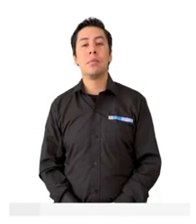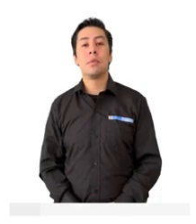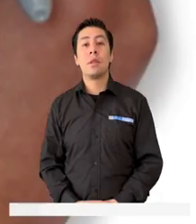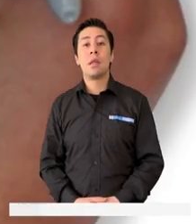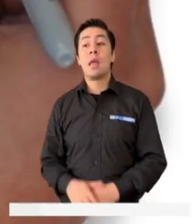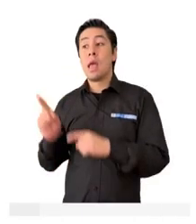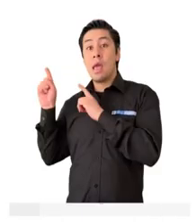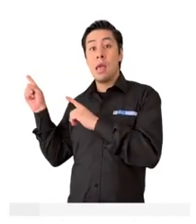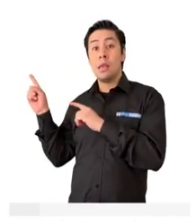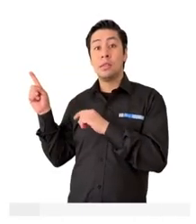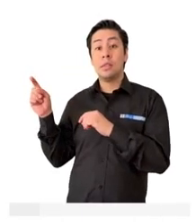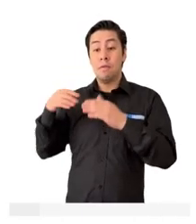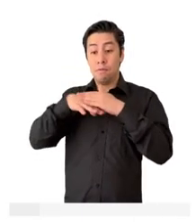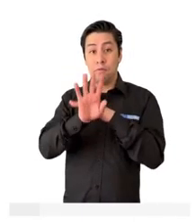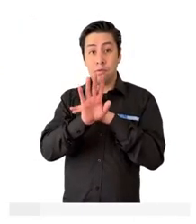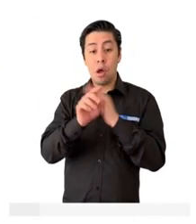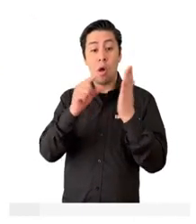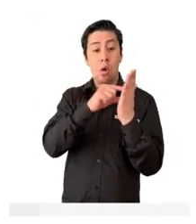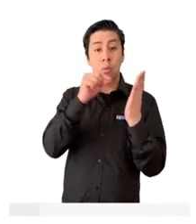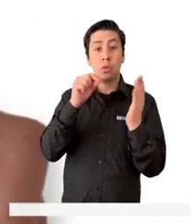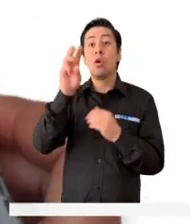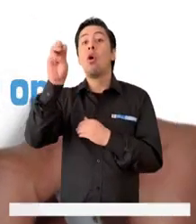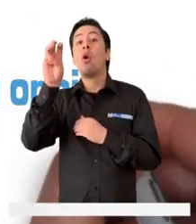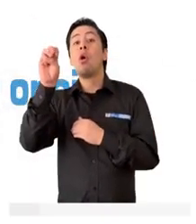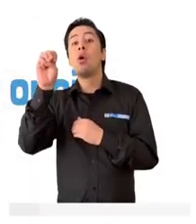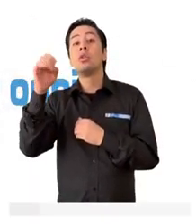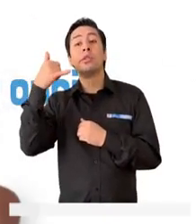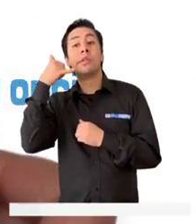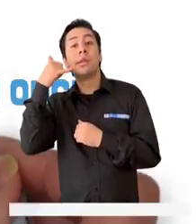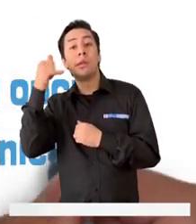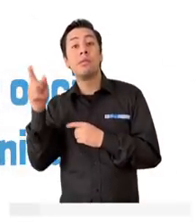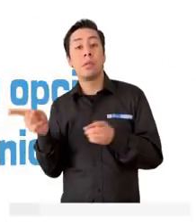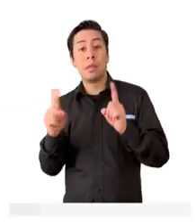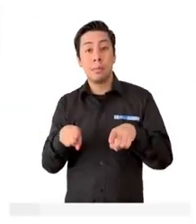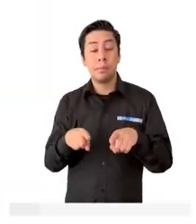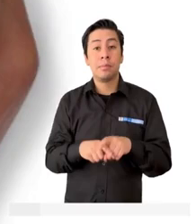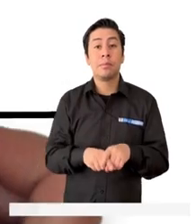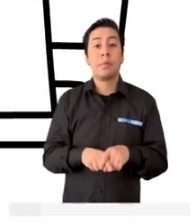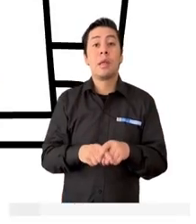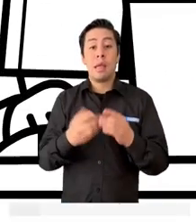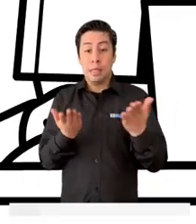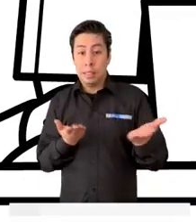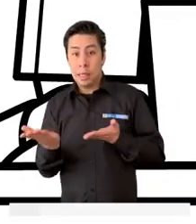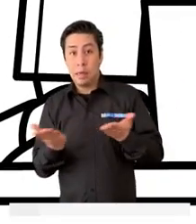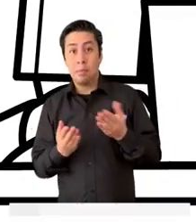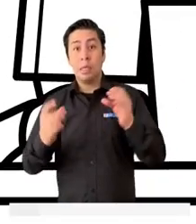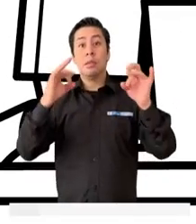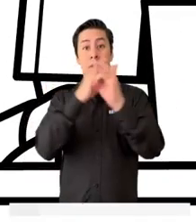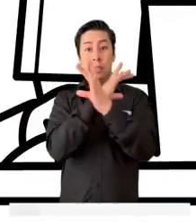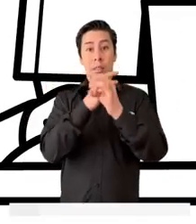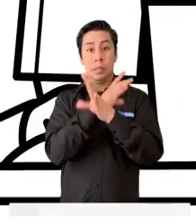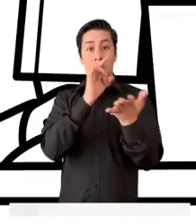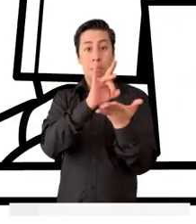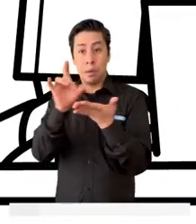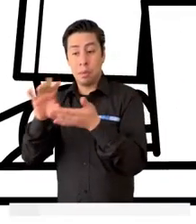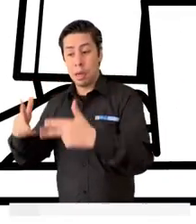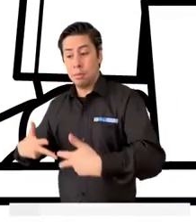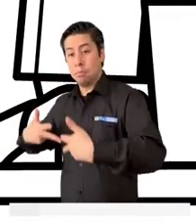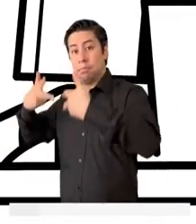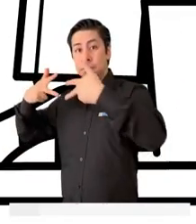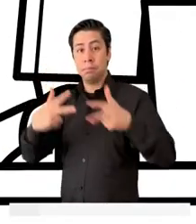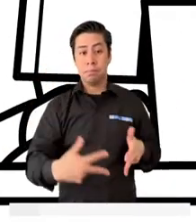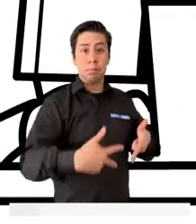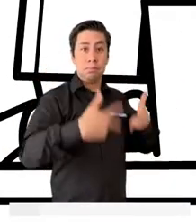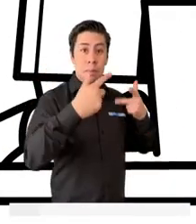018-091-1119, el servicio de fax por la opción 8 desde las líneas telefónicas, los servicios chat SMS, chat web